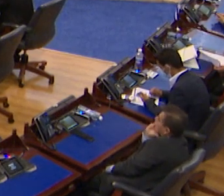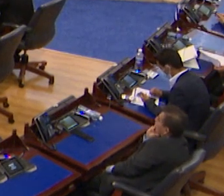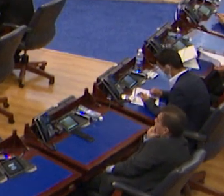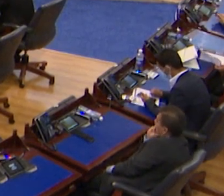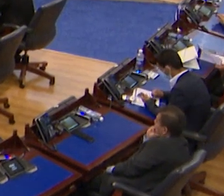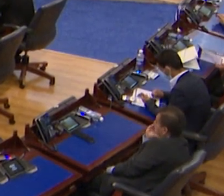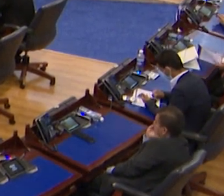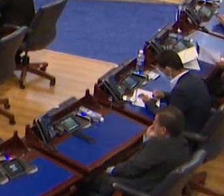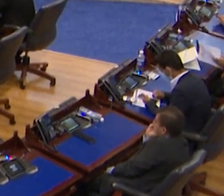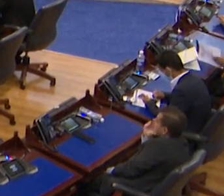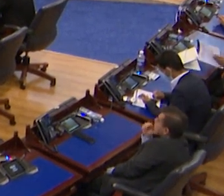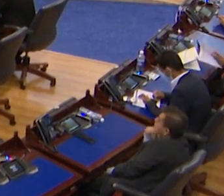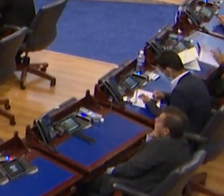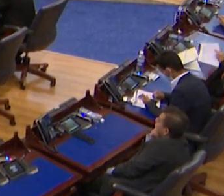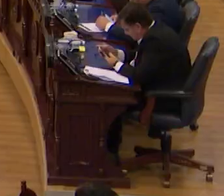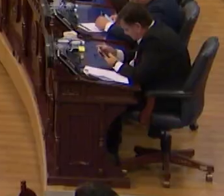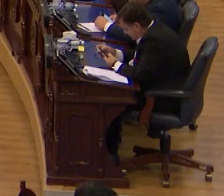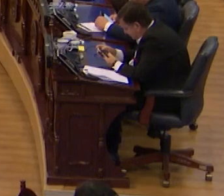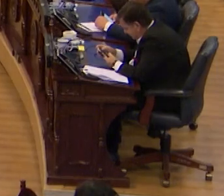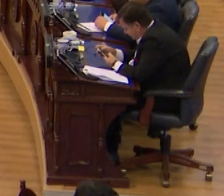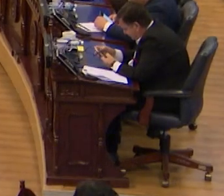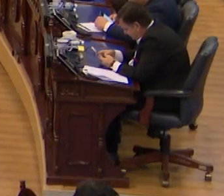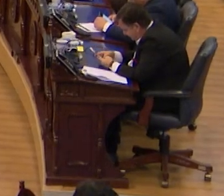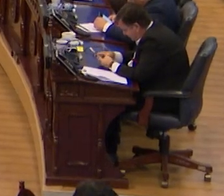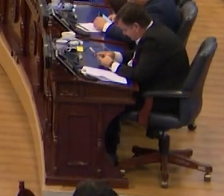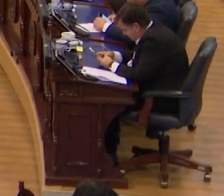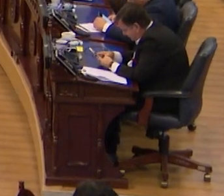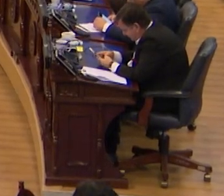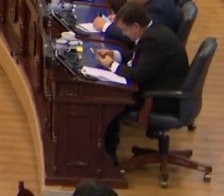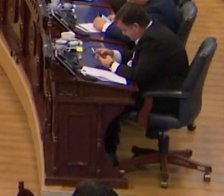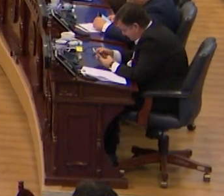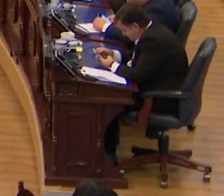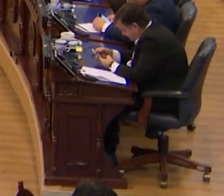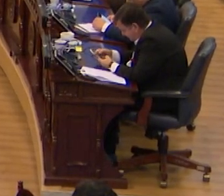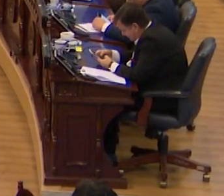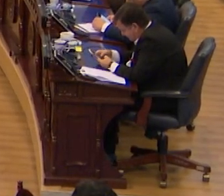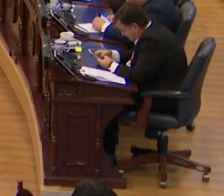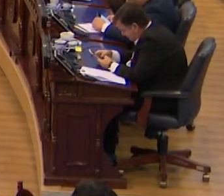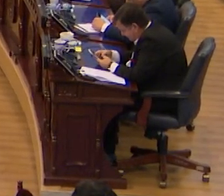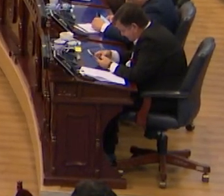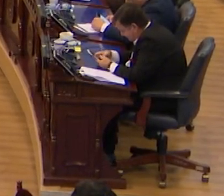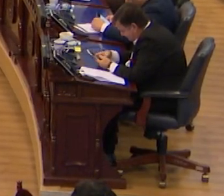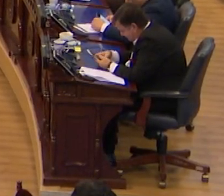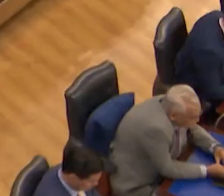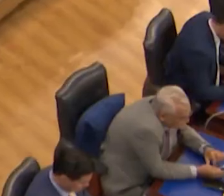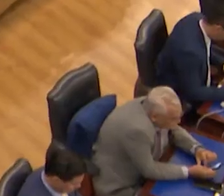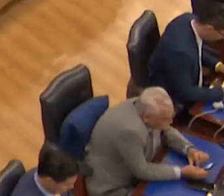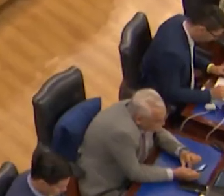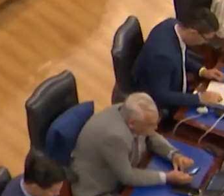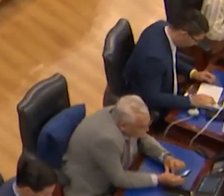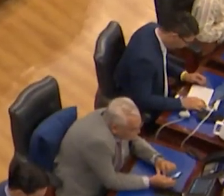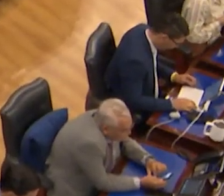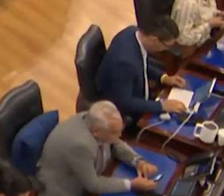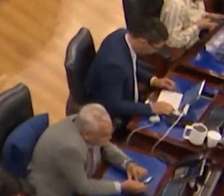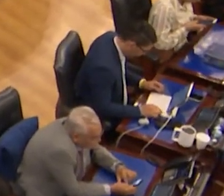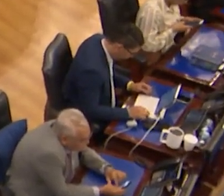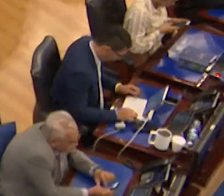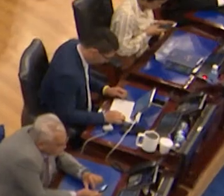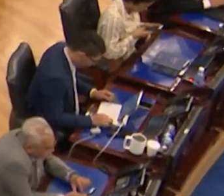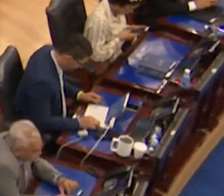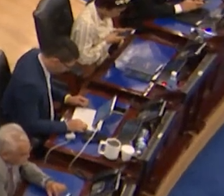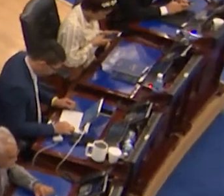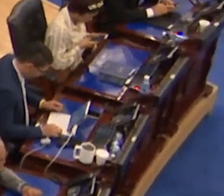dicha Alianza los parlamentarios avalaron con 65 votos a favor la ley general para la modernización